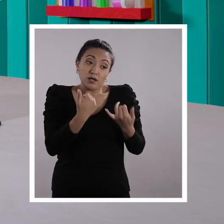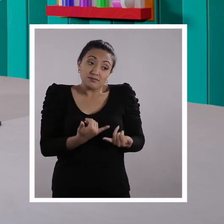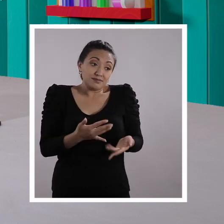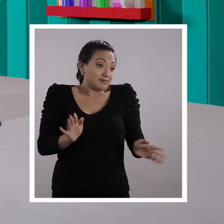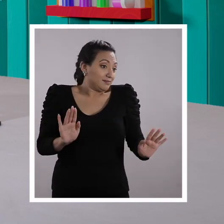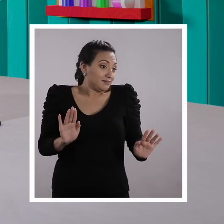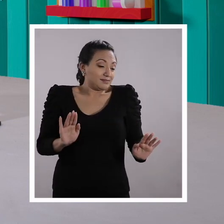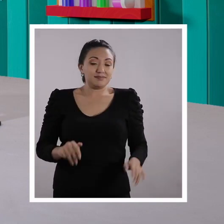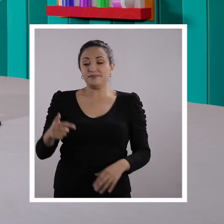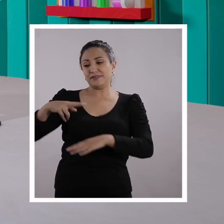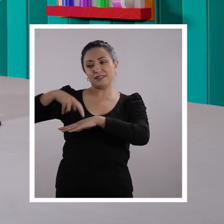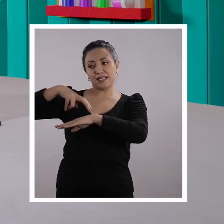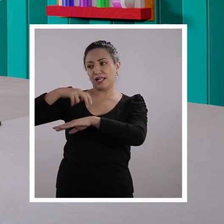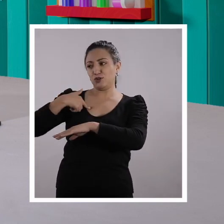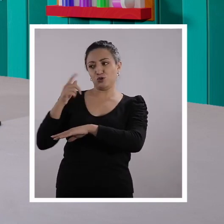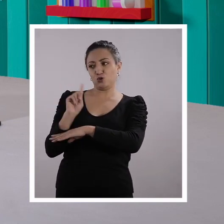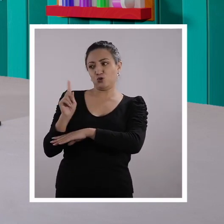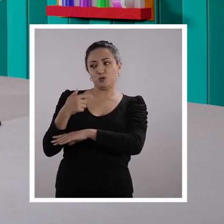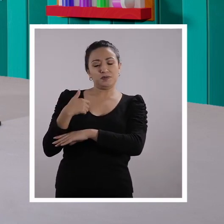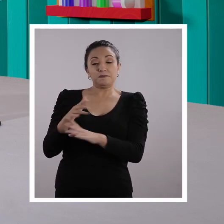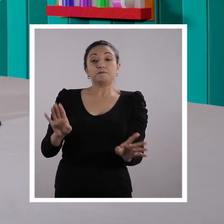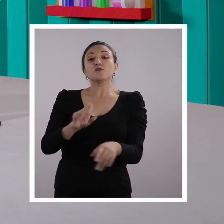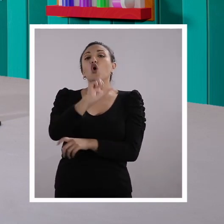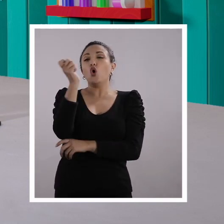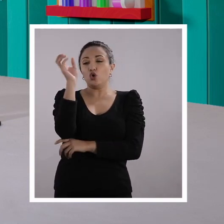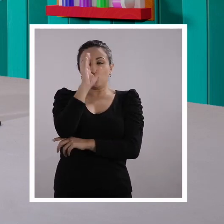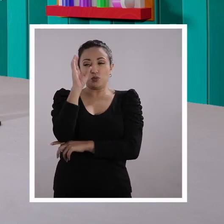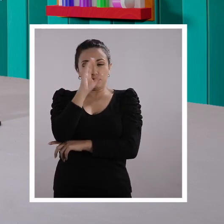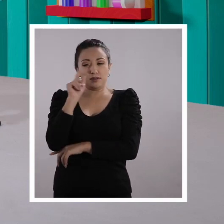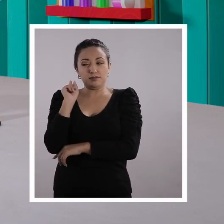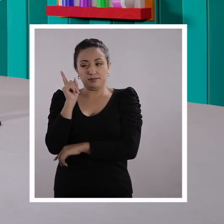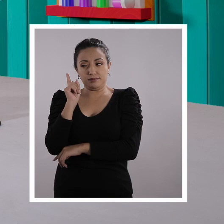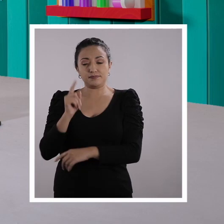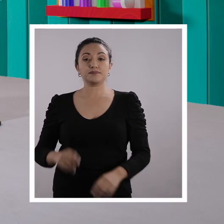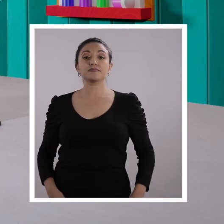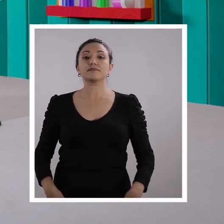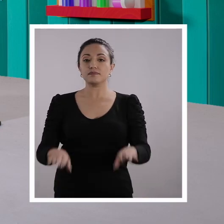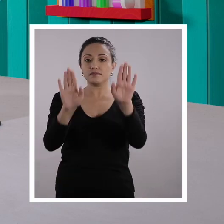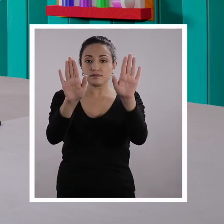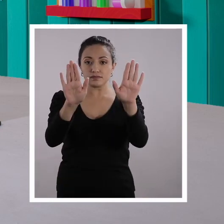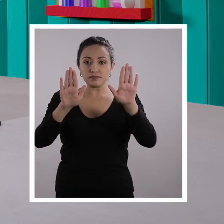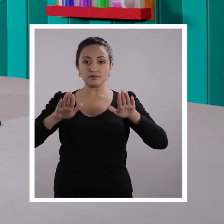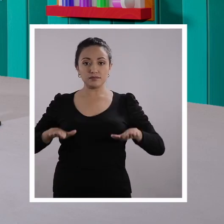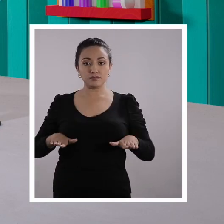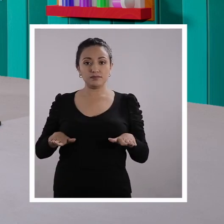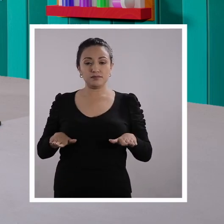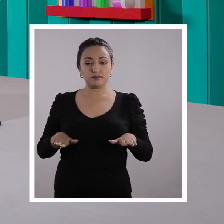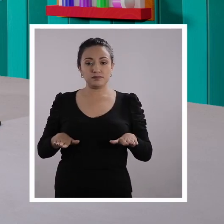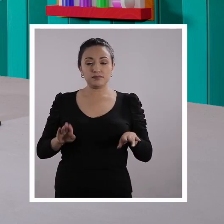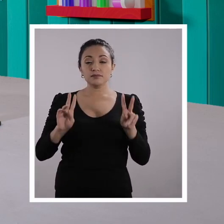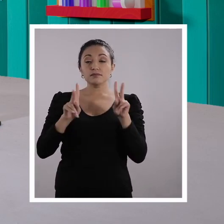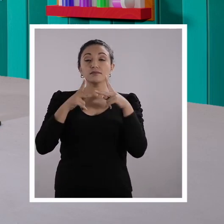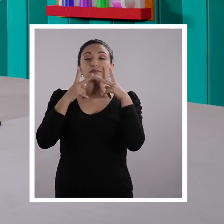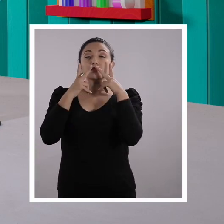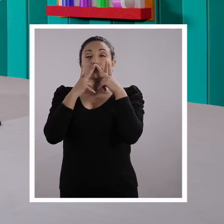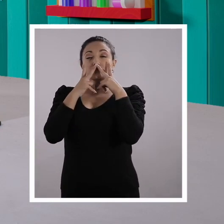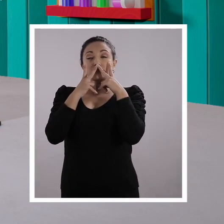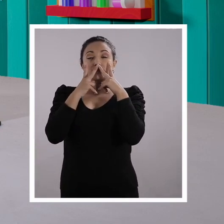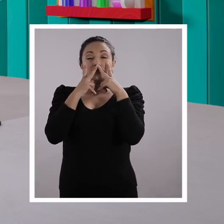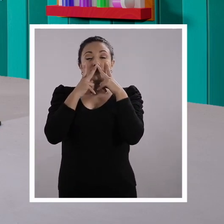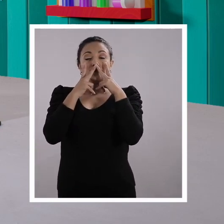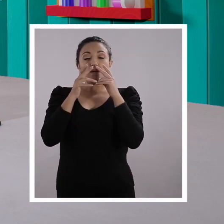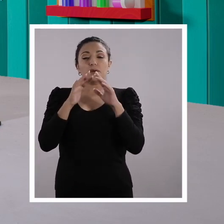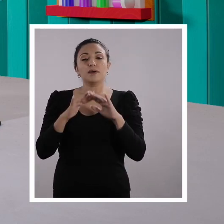este de este de los saltos no fue lo mío me voy a buscar otro juego para rentar te hagamos una cosa paremos respiremos